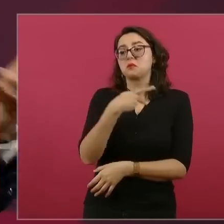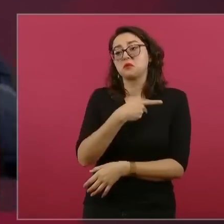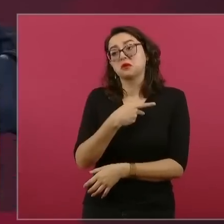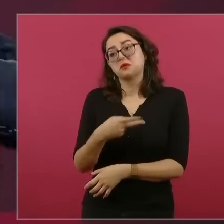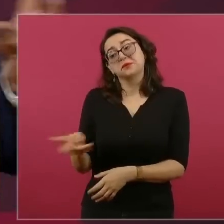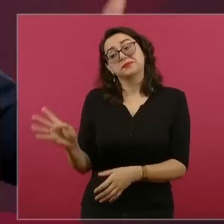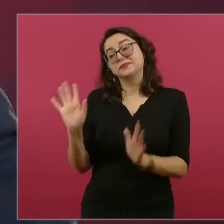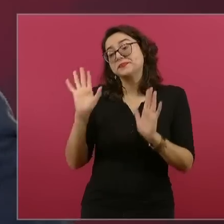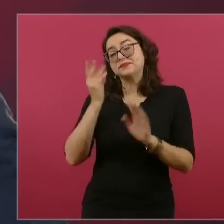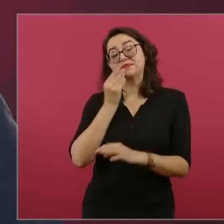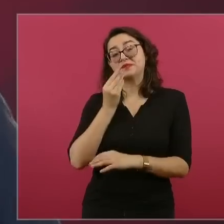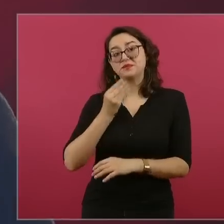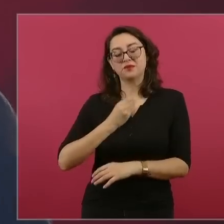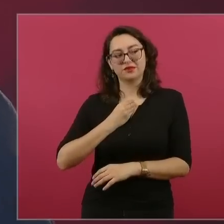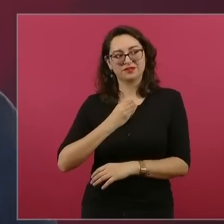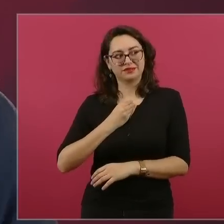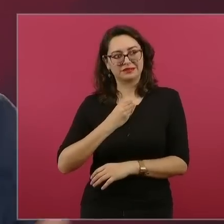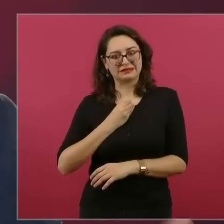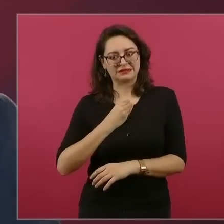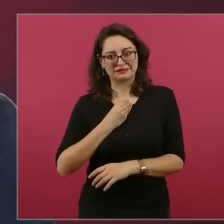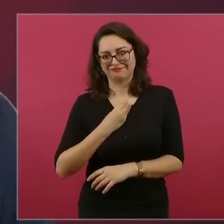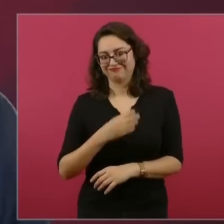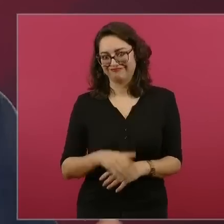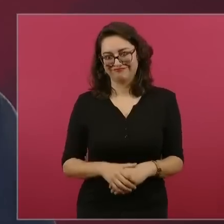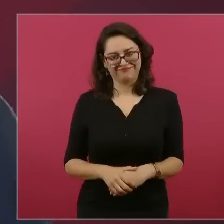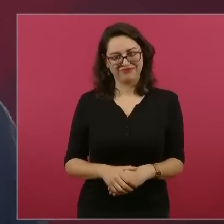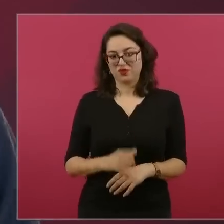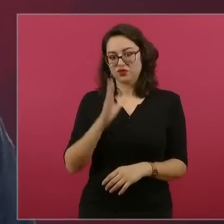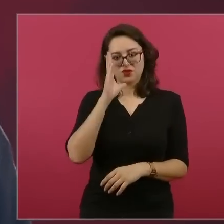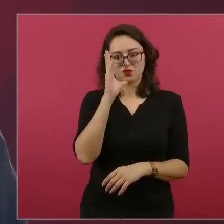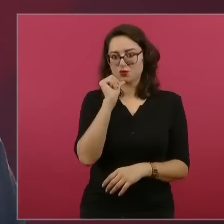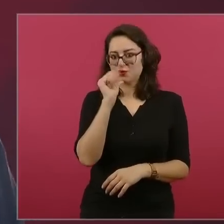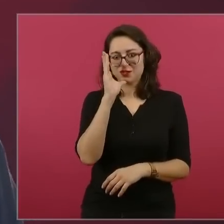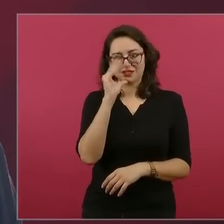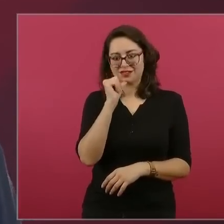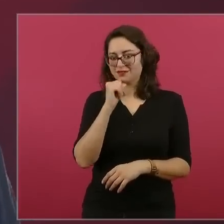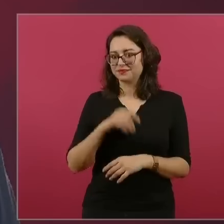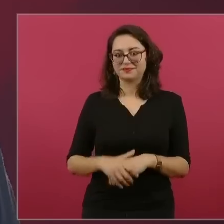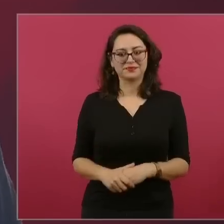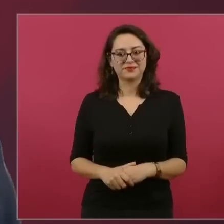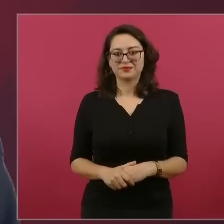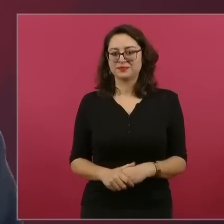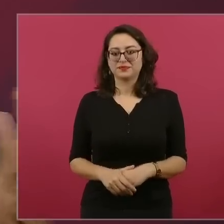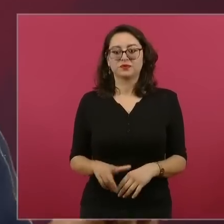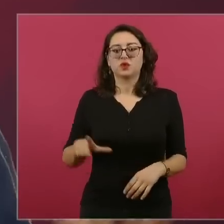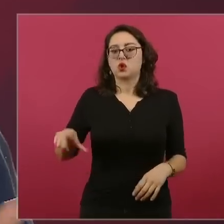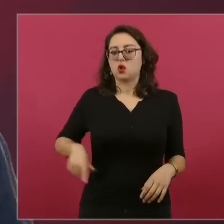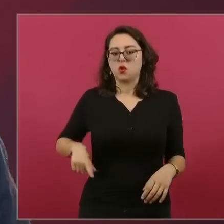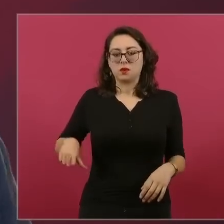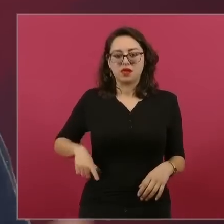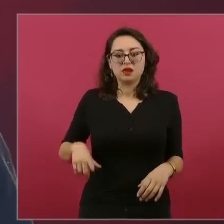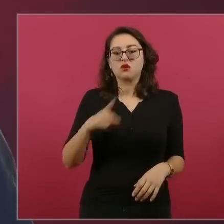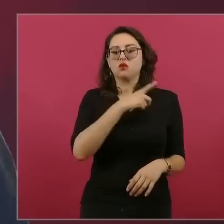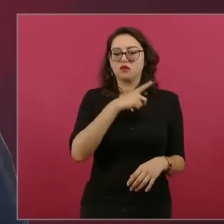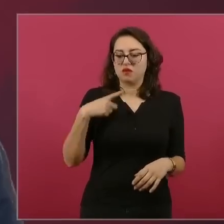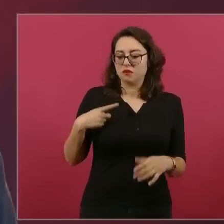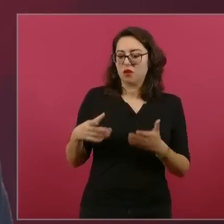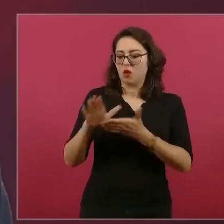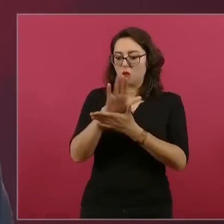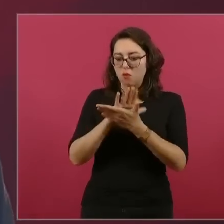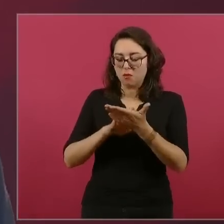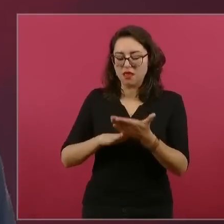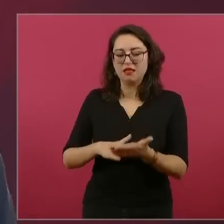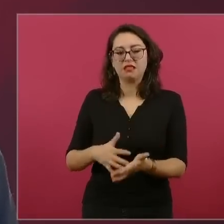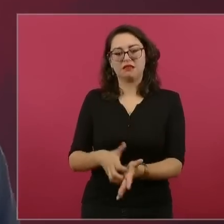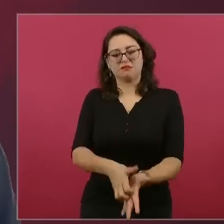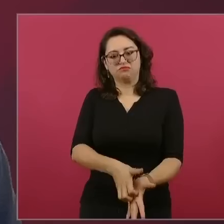Terminar con toda la fantochería de los políticos